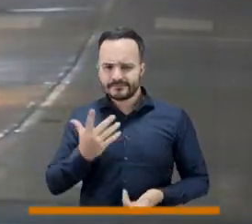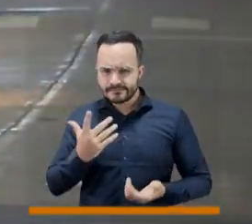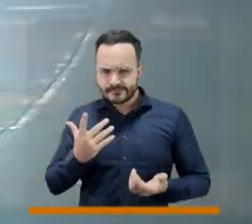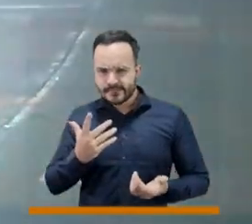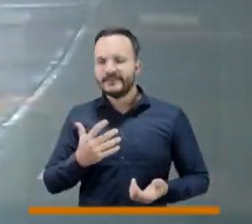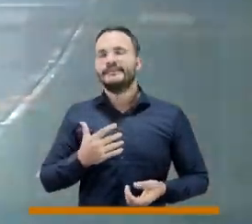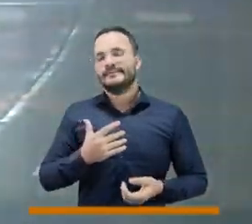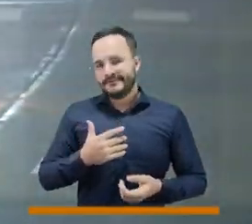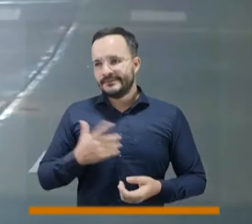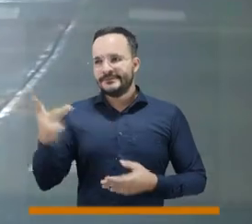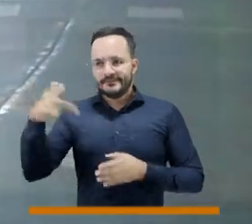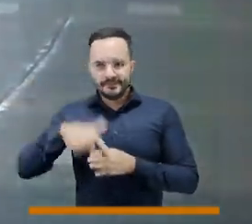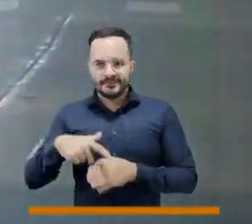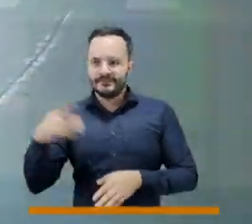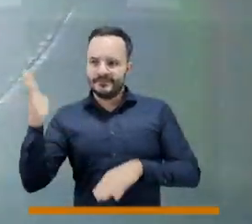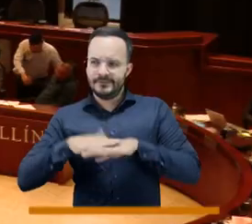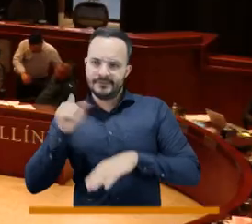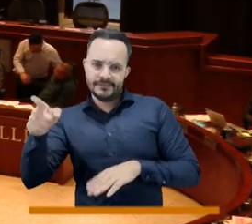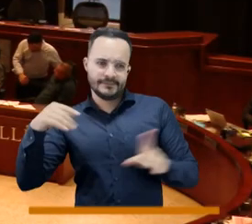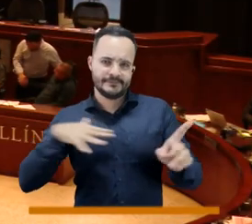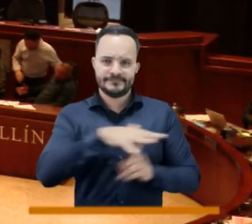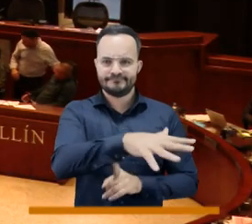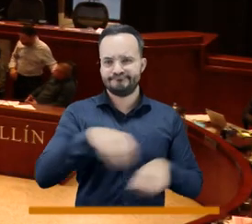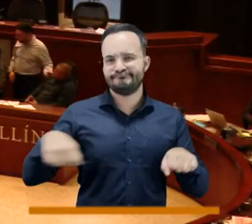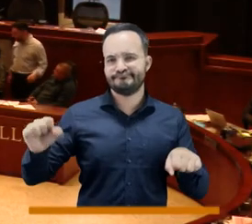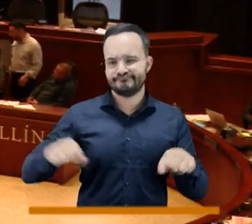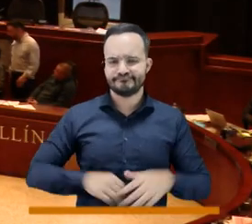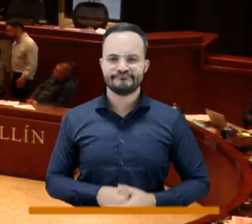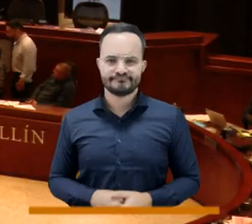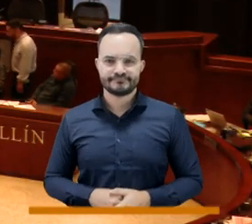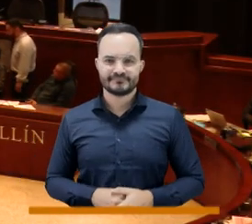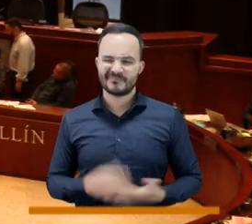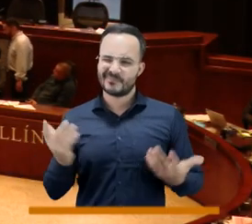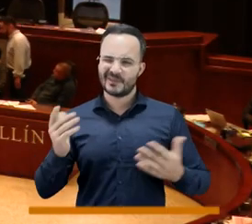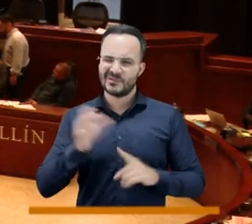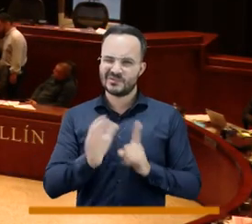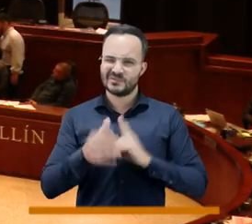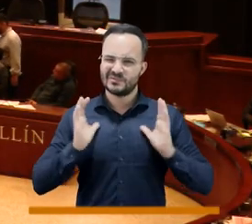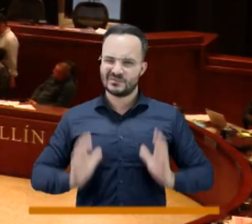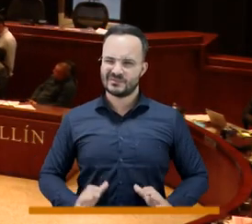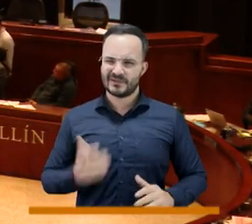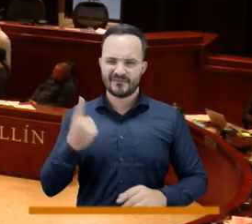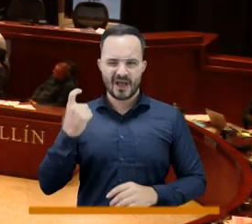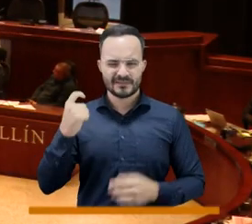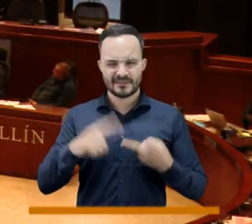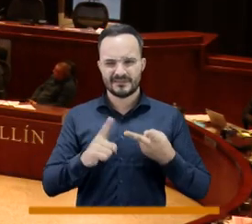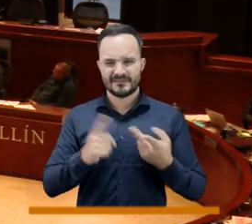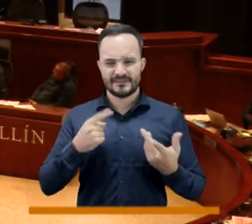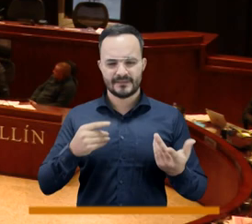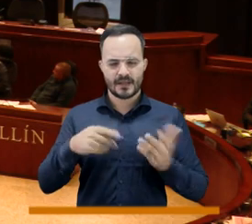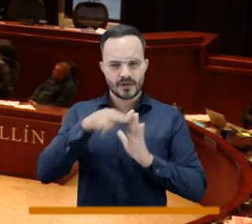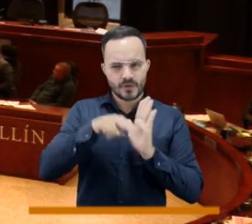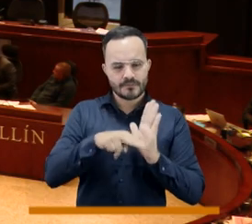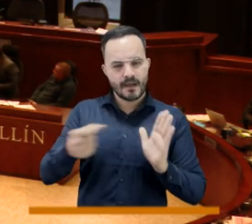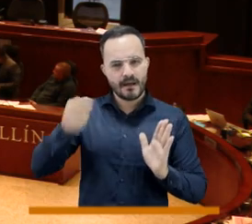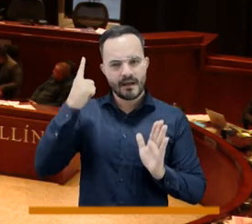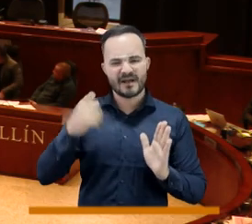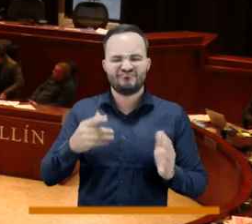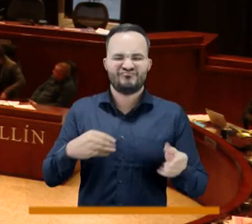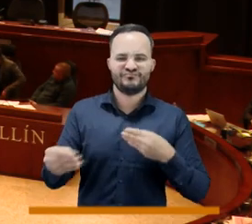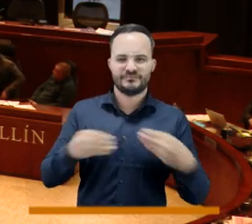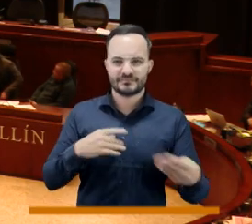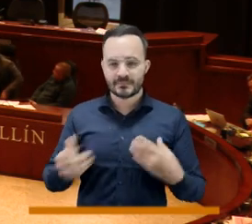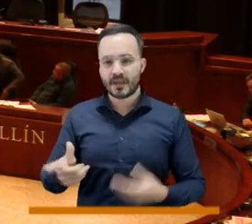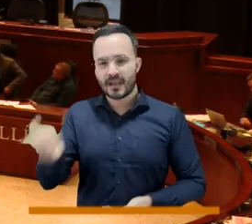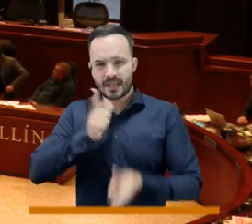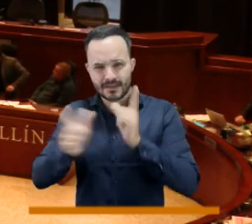involucrados como victimario una motocicleta. La falta de cultura ciudadana, la flexibilidad en la norma, el consumo de licor y